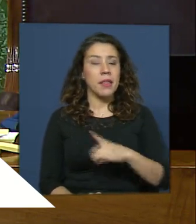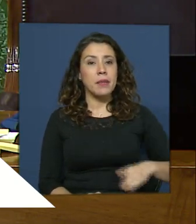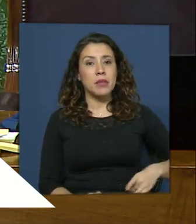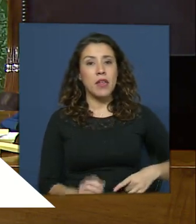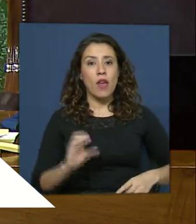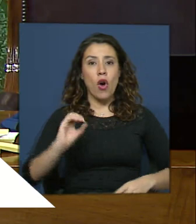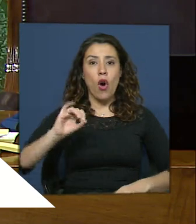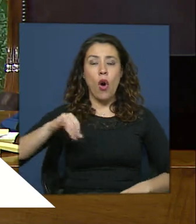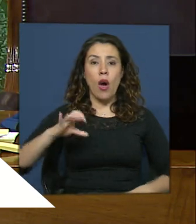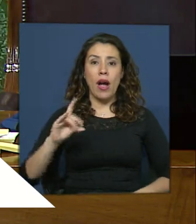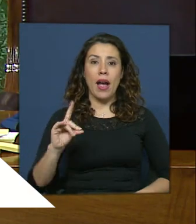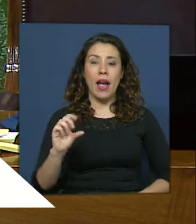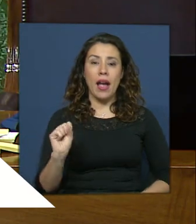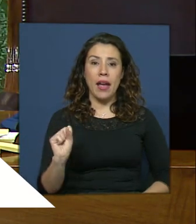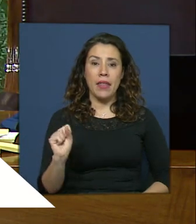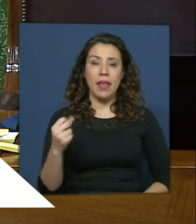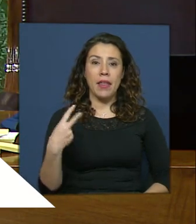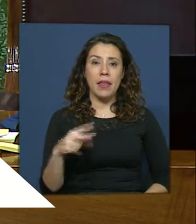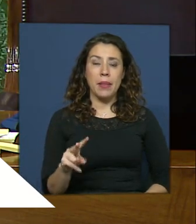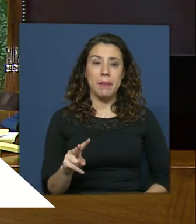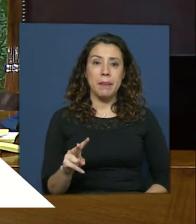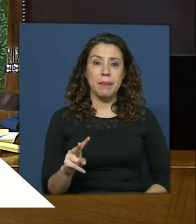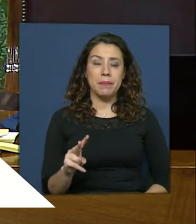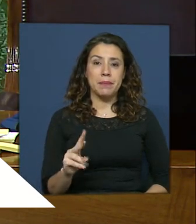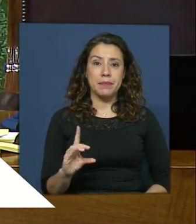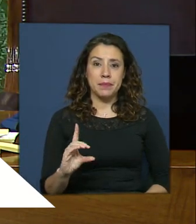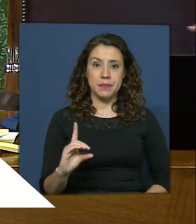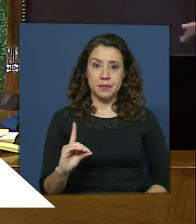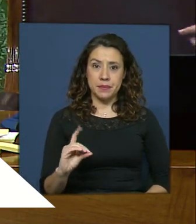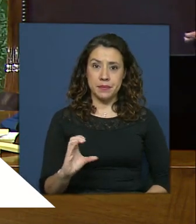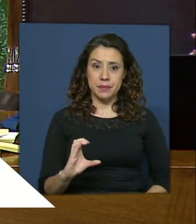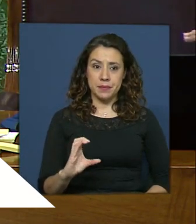Sergio Ojeda de la bancada del Partido Demócrata Cristiano.